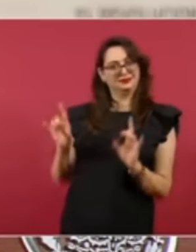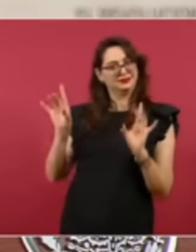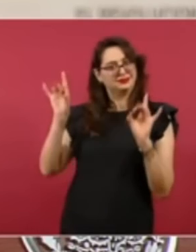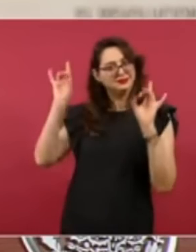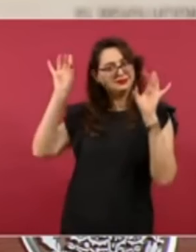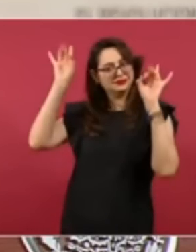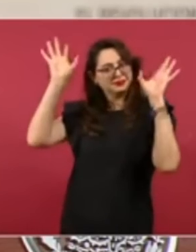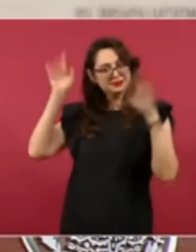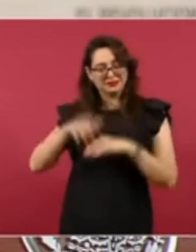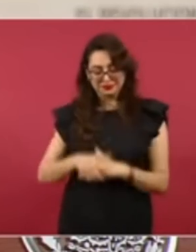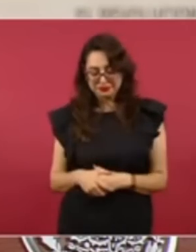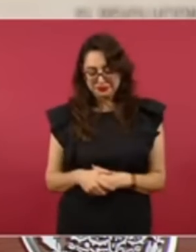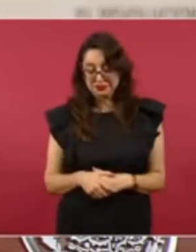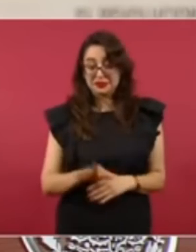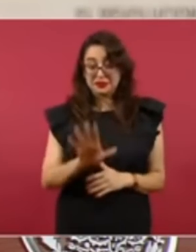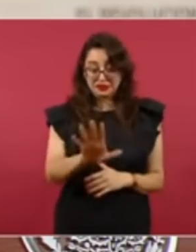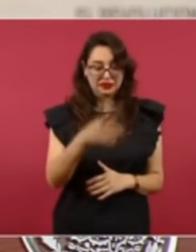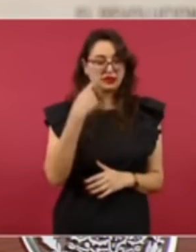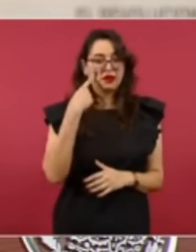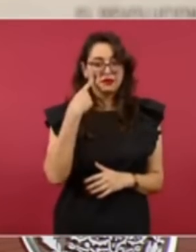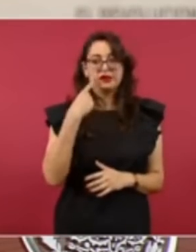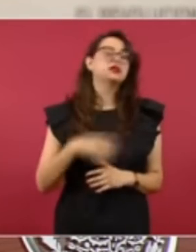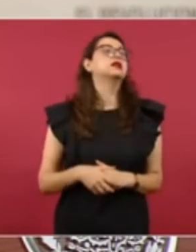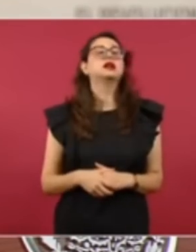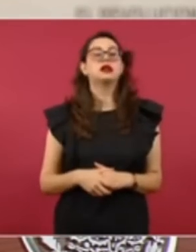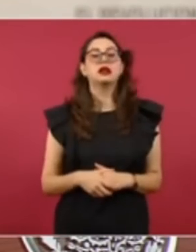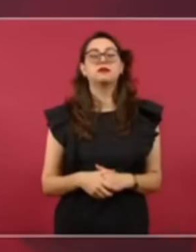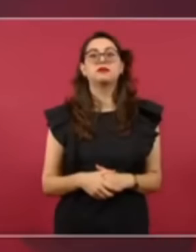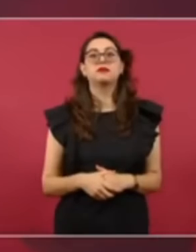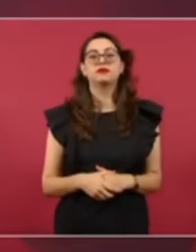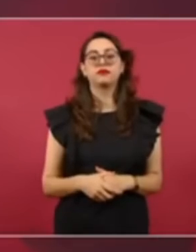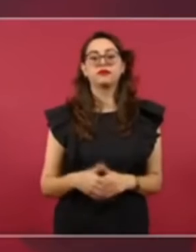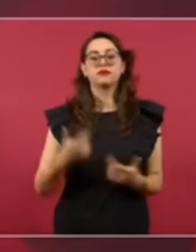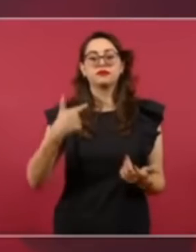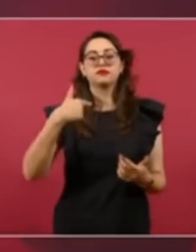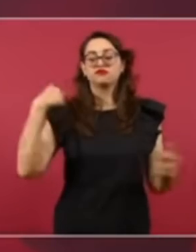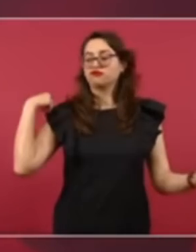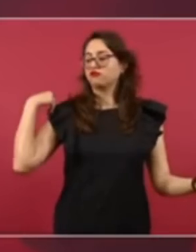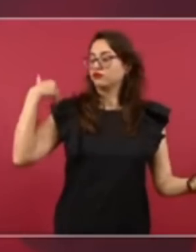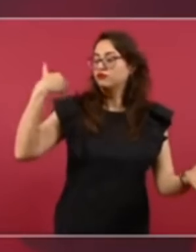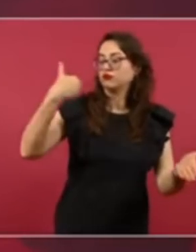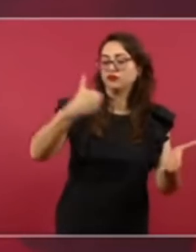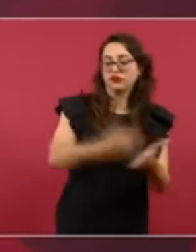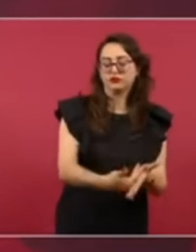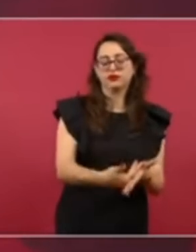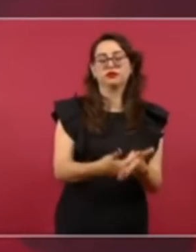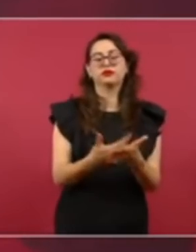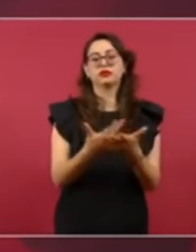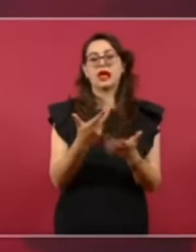de llevar en el gobierno como unas 500 expropiaciones que se hacen porque es un